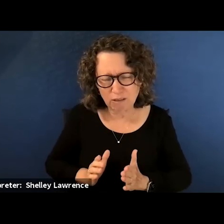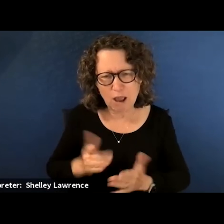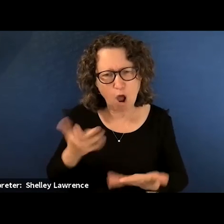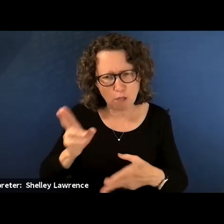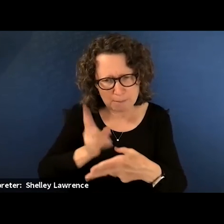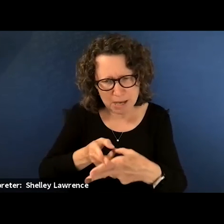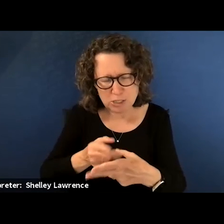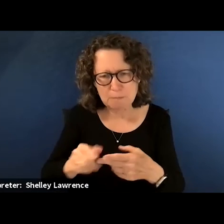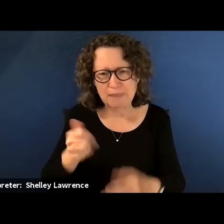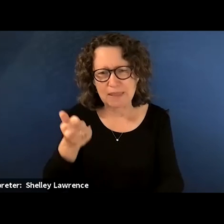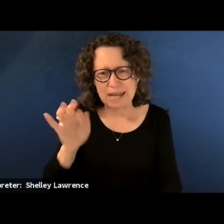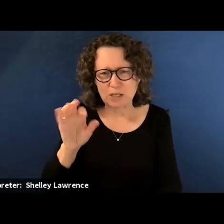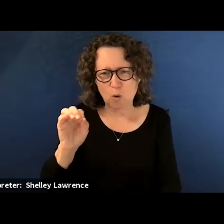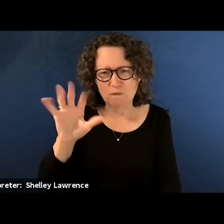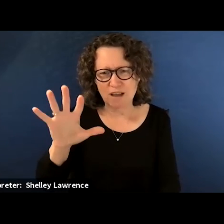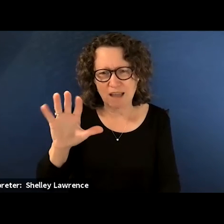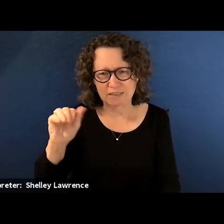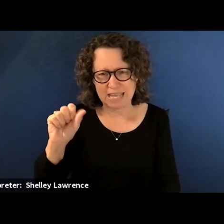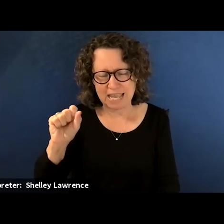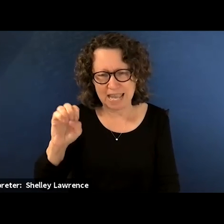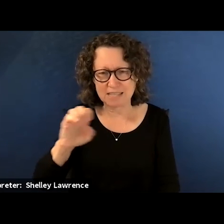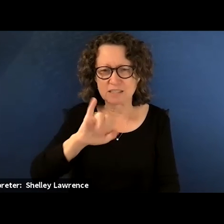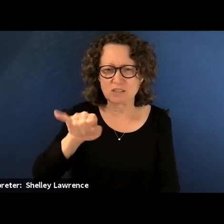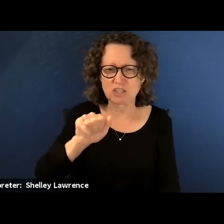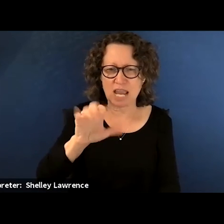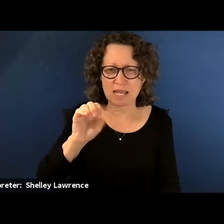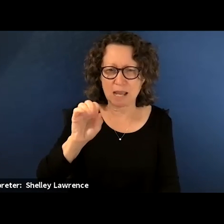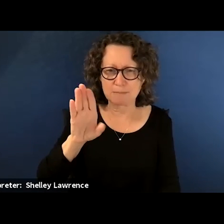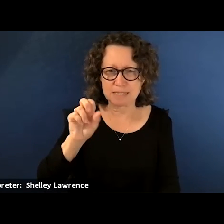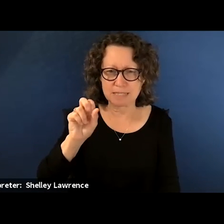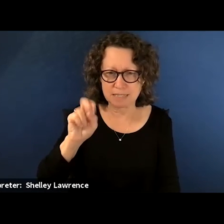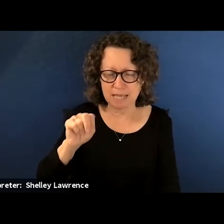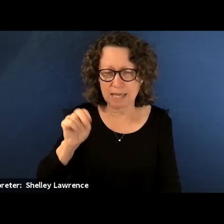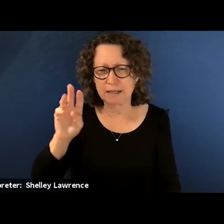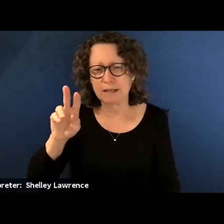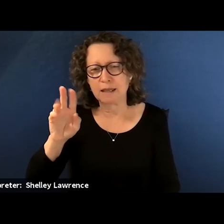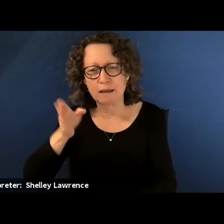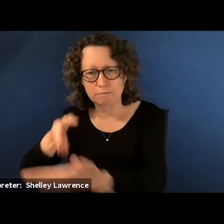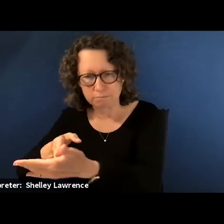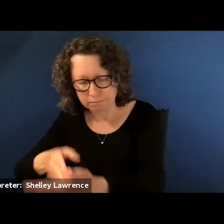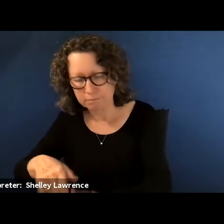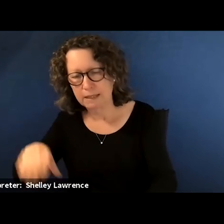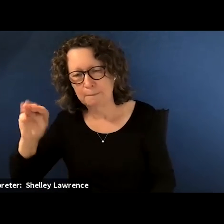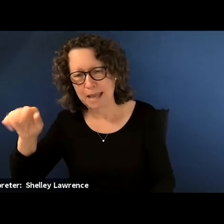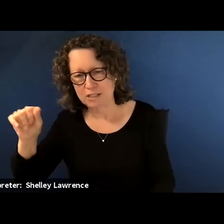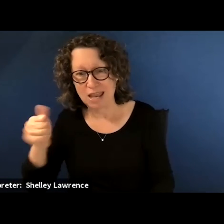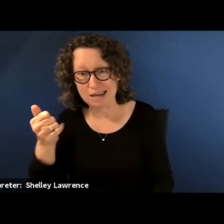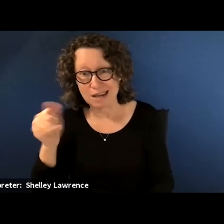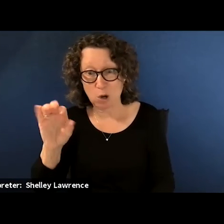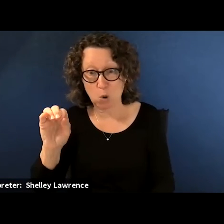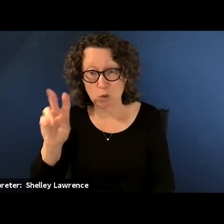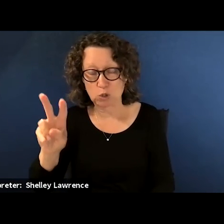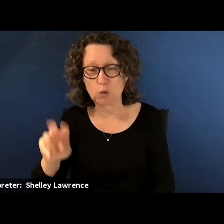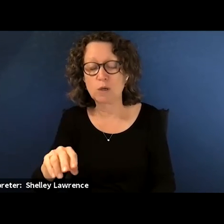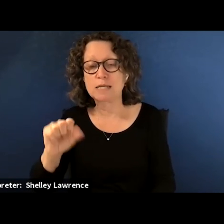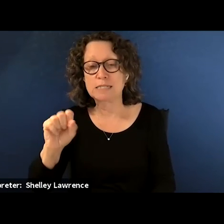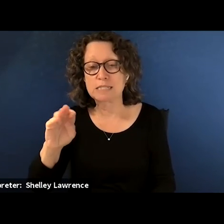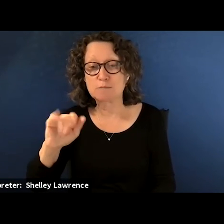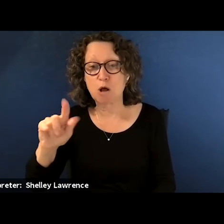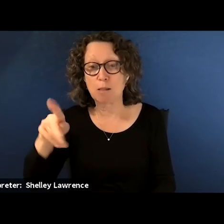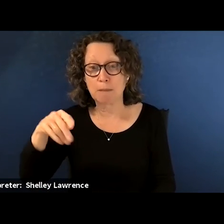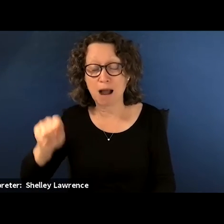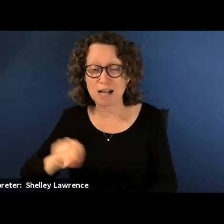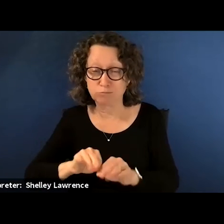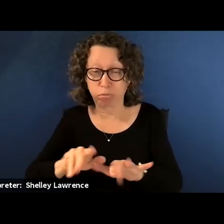Ya se ha mencionado, pero el caso 1905, JCCOMS y Massachusetts, salió en 1902 cuando se estaba